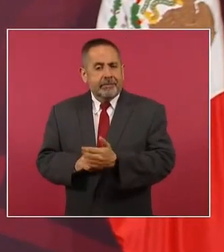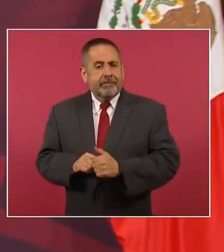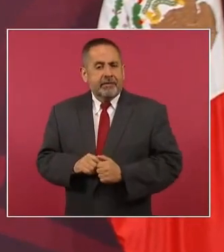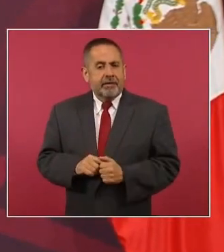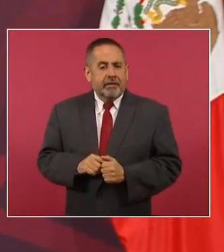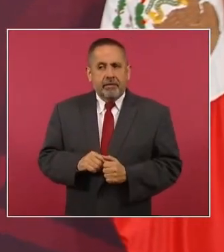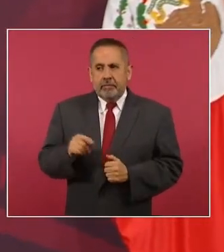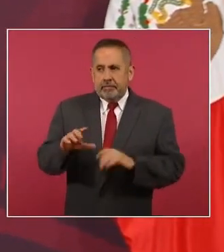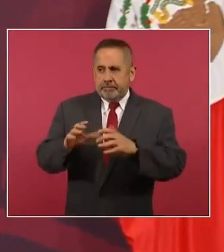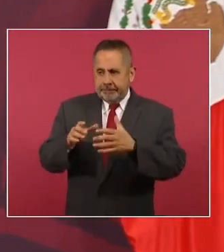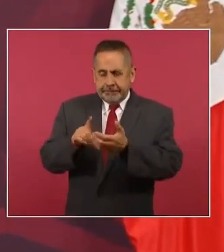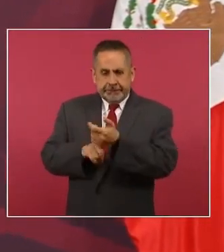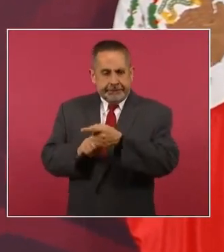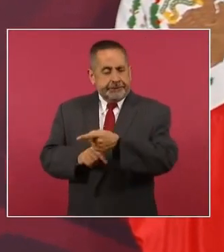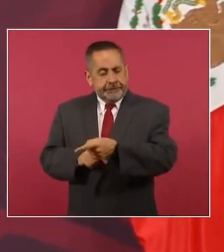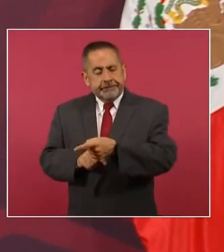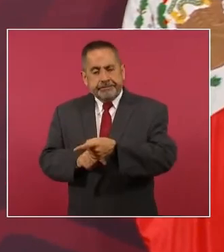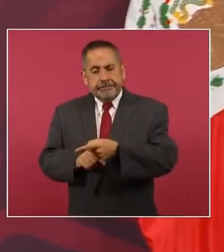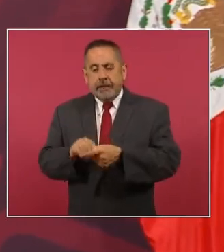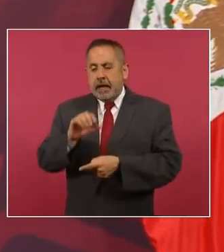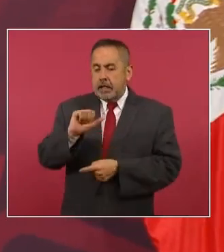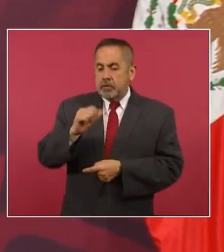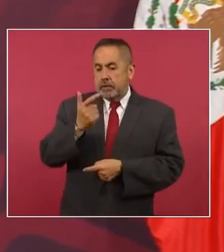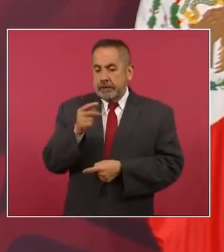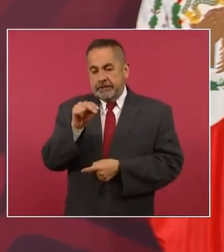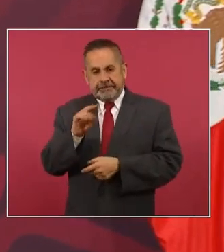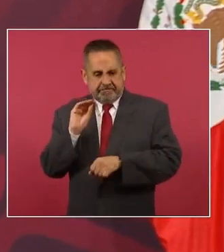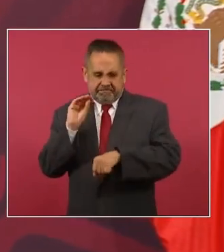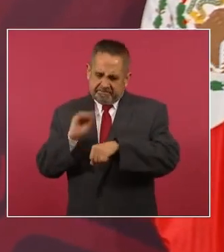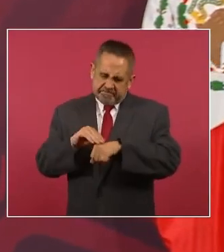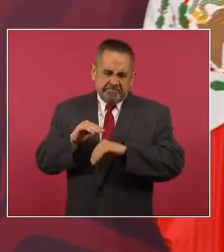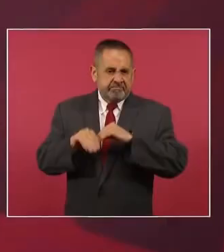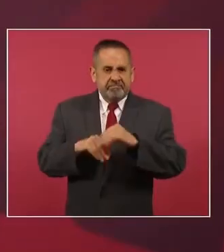el Archivo General de la Nación.